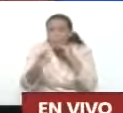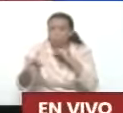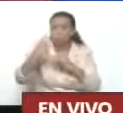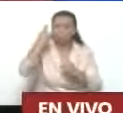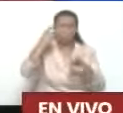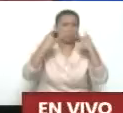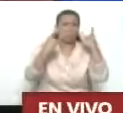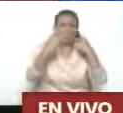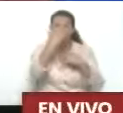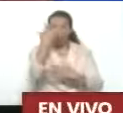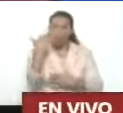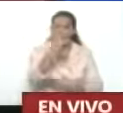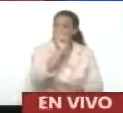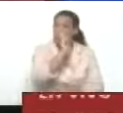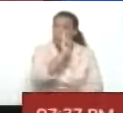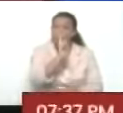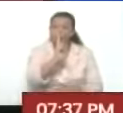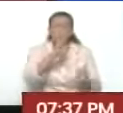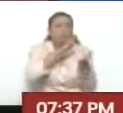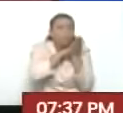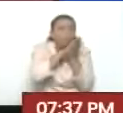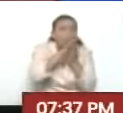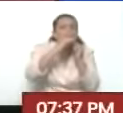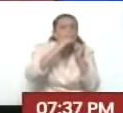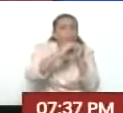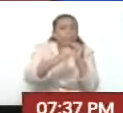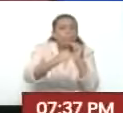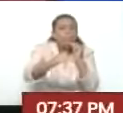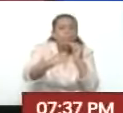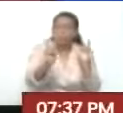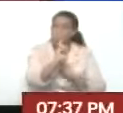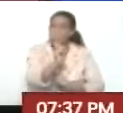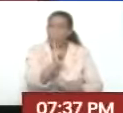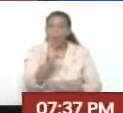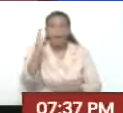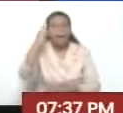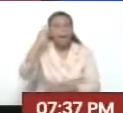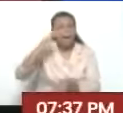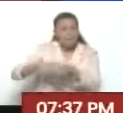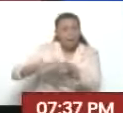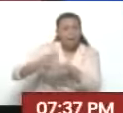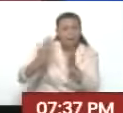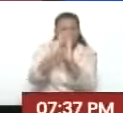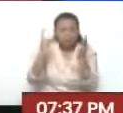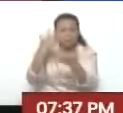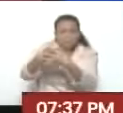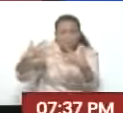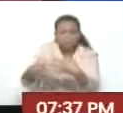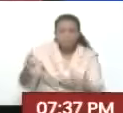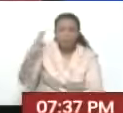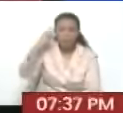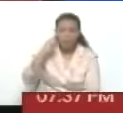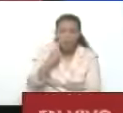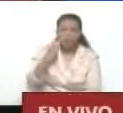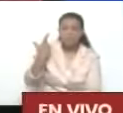sean manipulados, no sean adormecidos. Decía Bolívar, en aquella